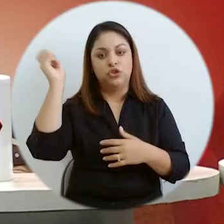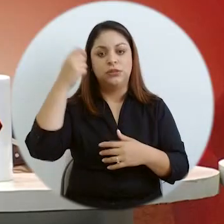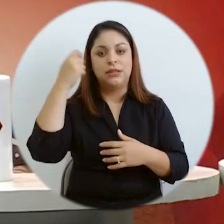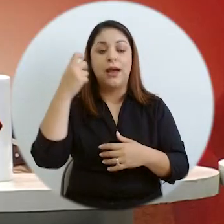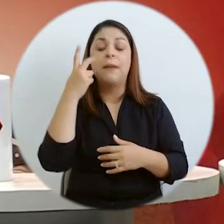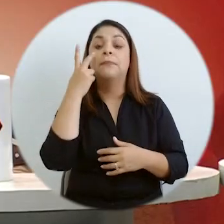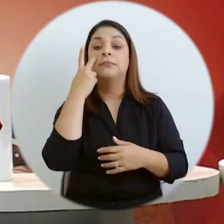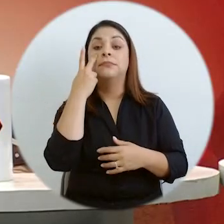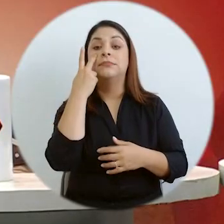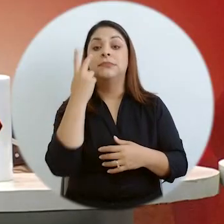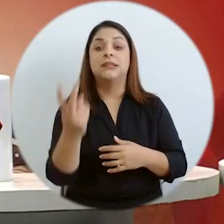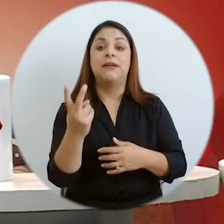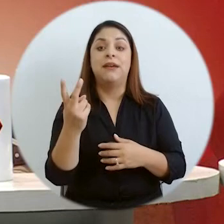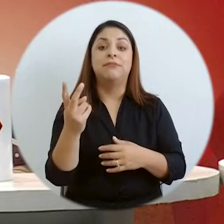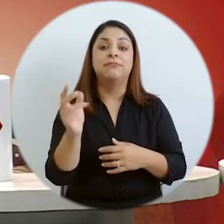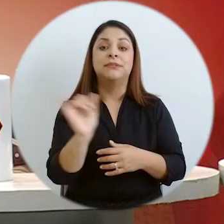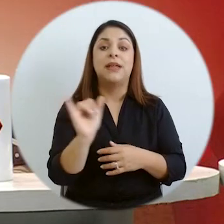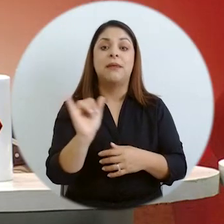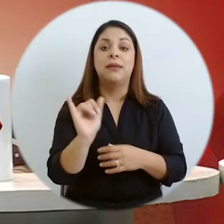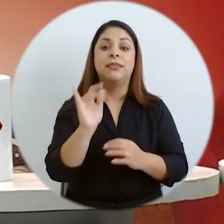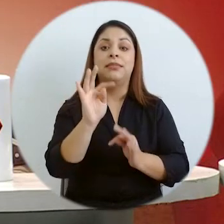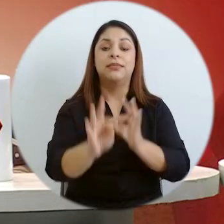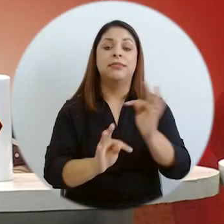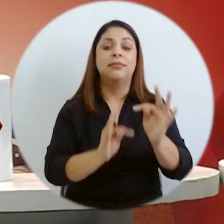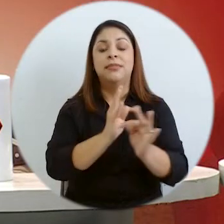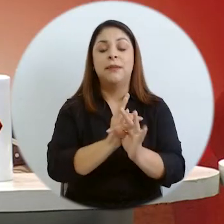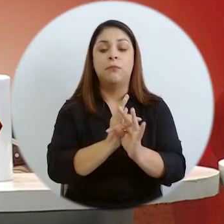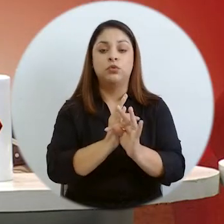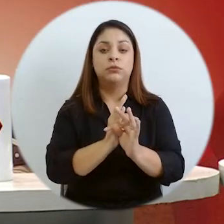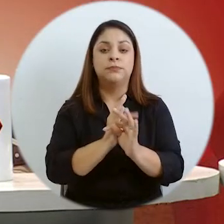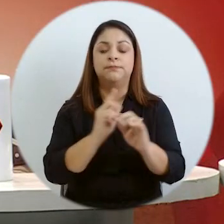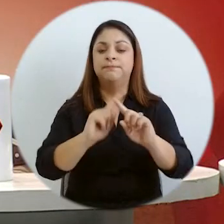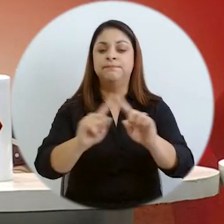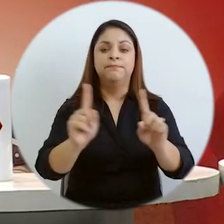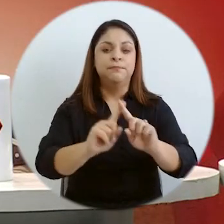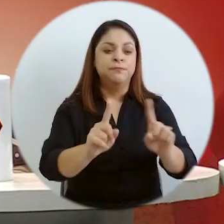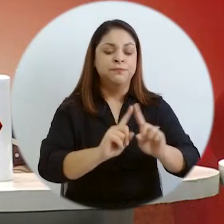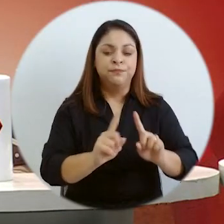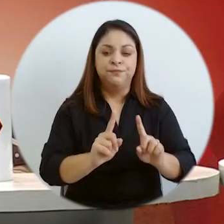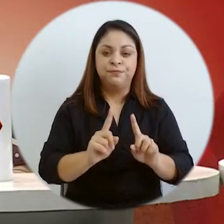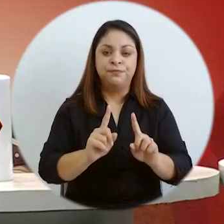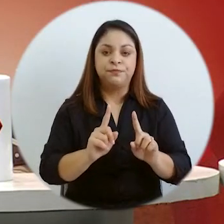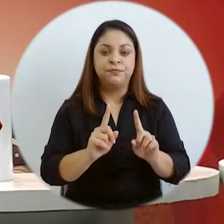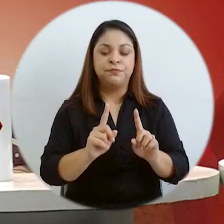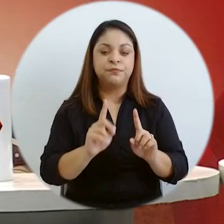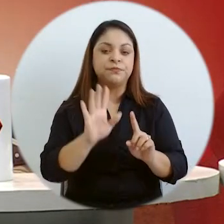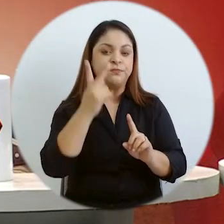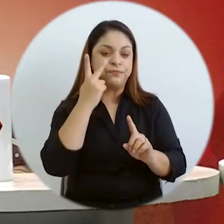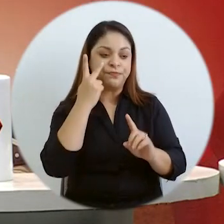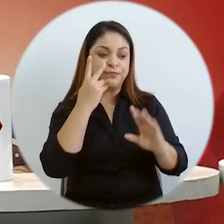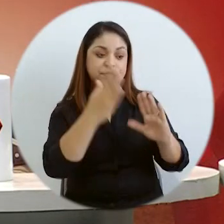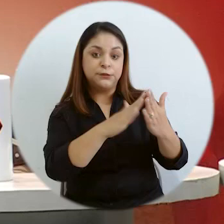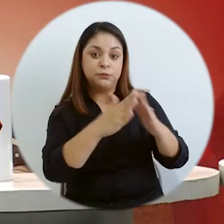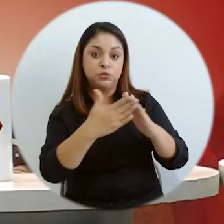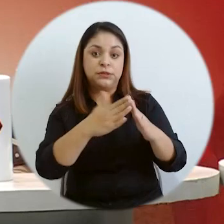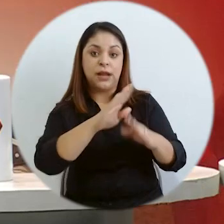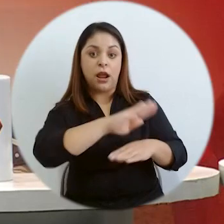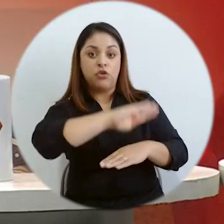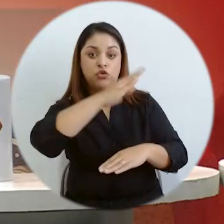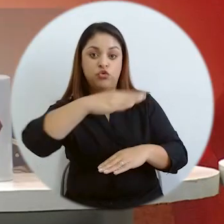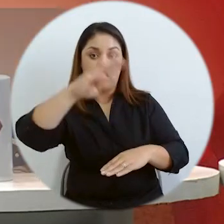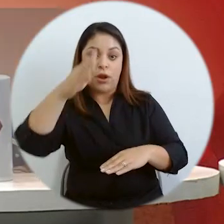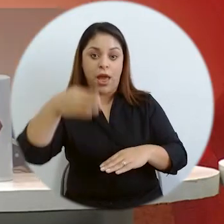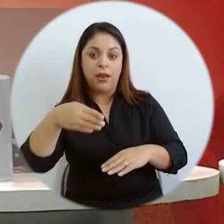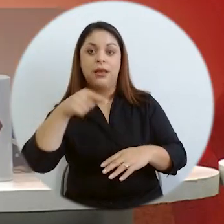región chorotega, pues se observan también distintos tipos de éxodos, es decir, estas comunidades